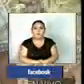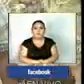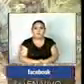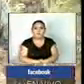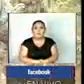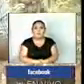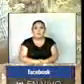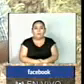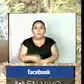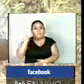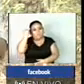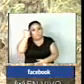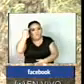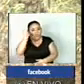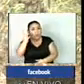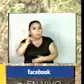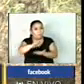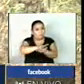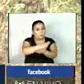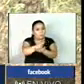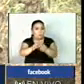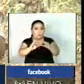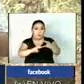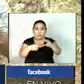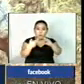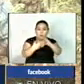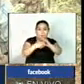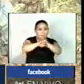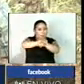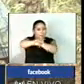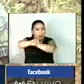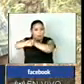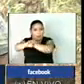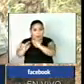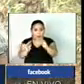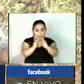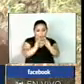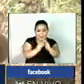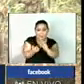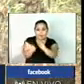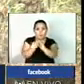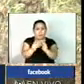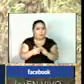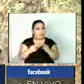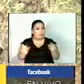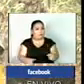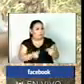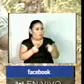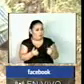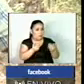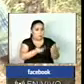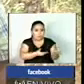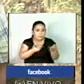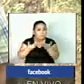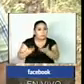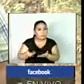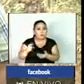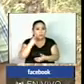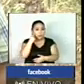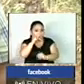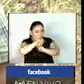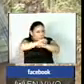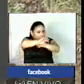La iniciativa fue compartida en redes sociales por habitantes de la zona y de inmediato lograron que se